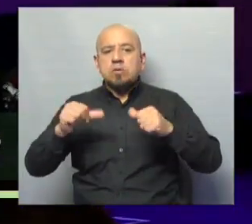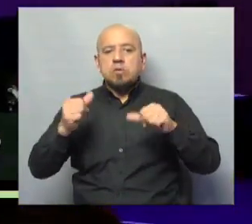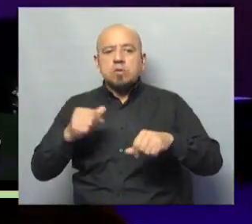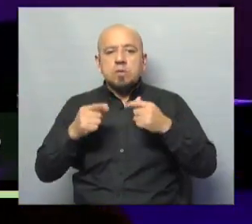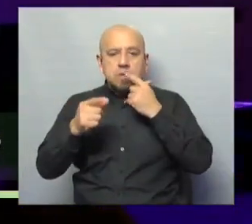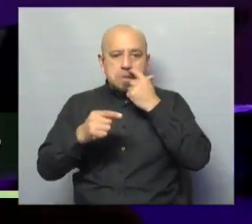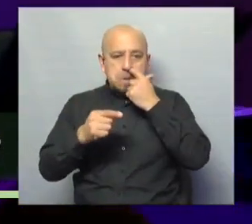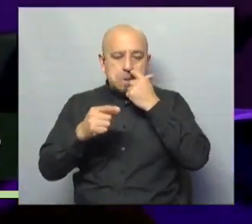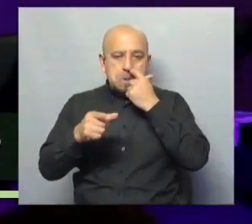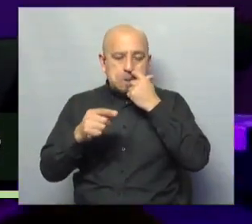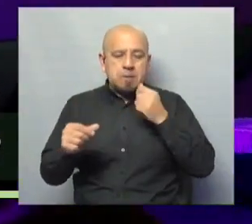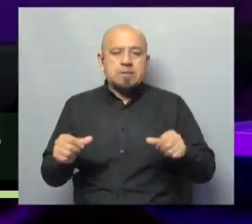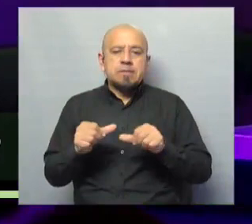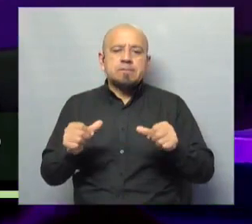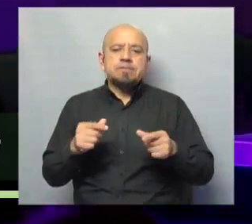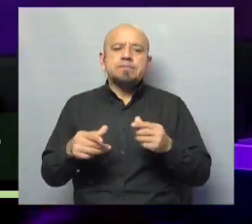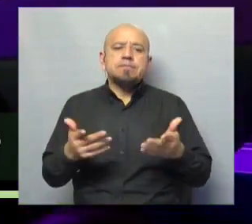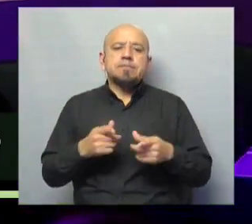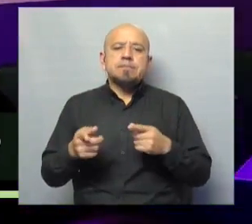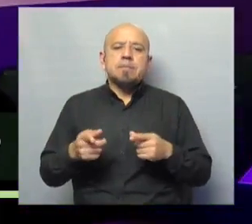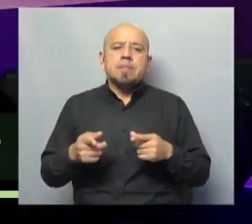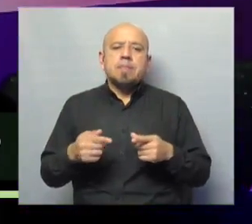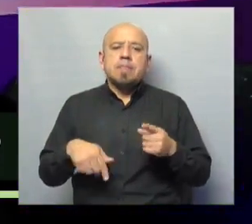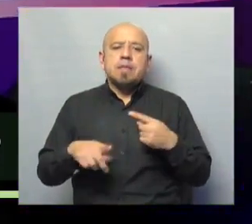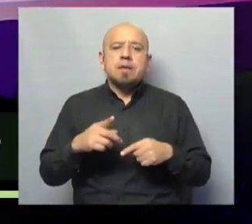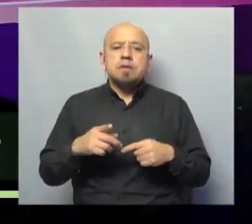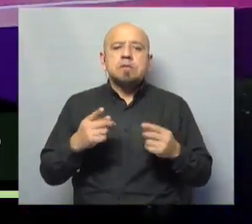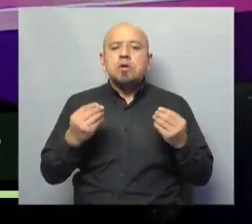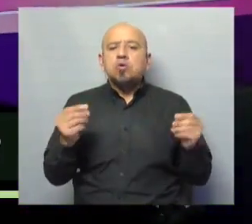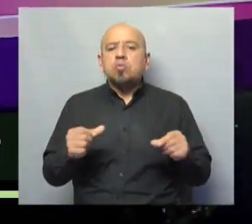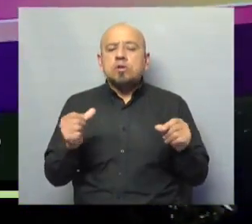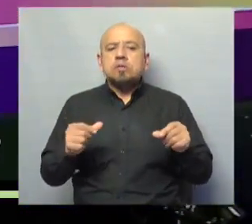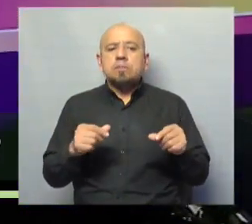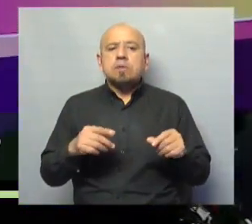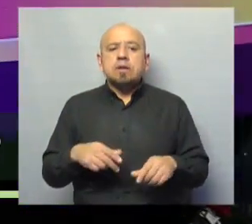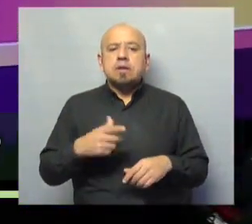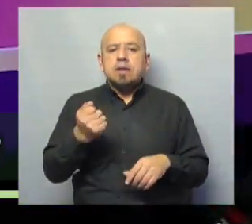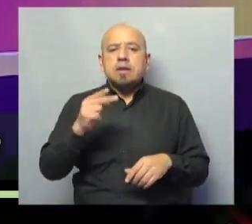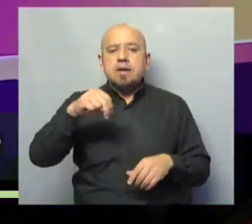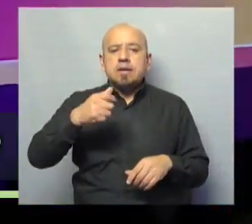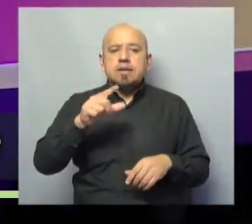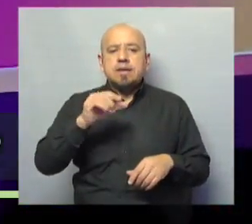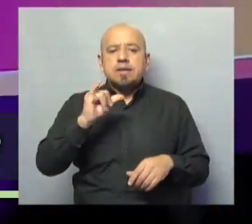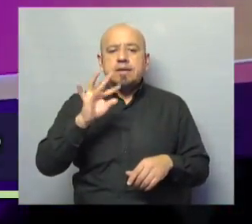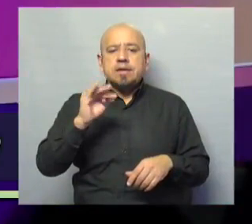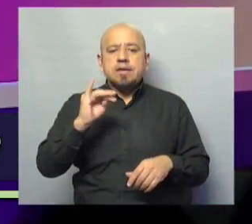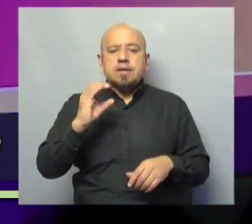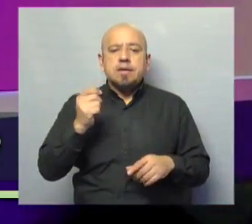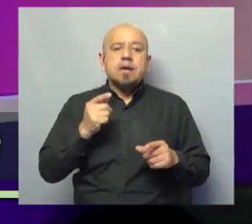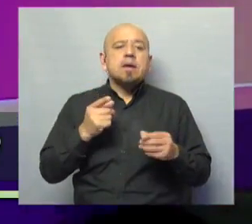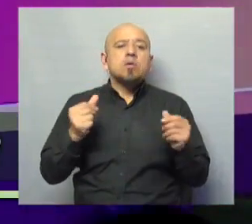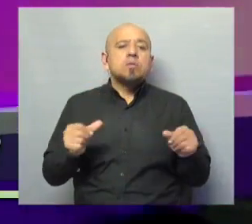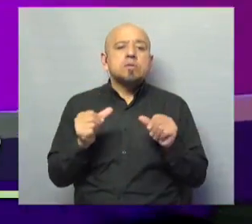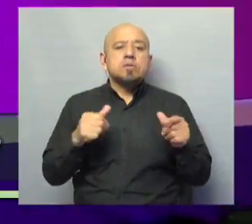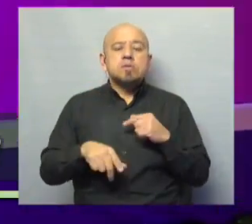sentido se está haciendo hincapié a la analítica que utilizan los laboratorios para impulsar los resultados confiables con los cuales